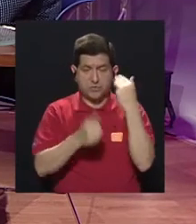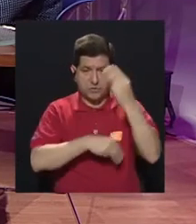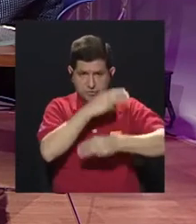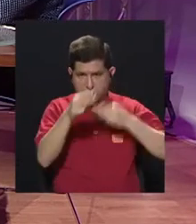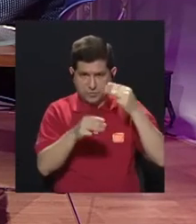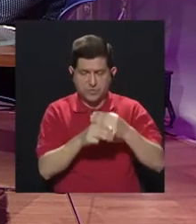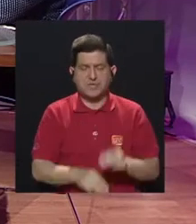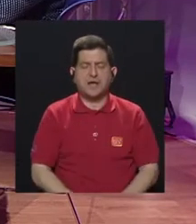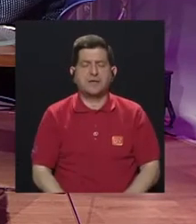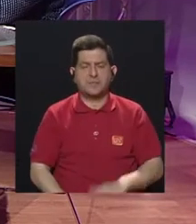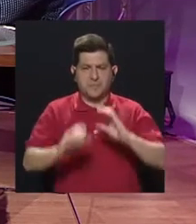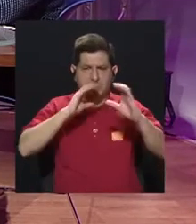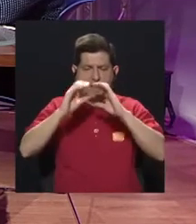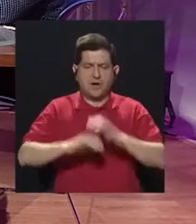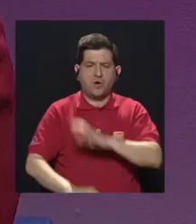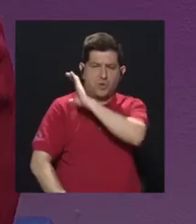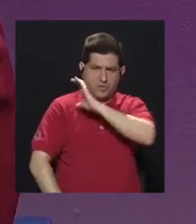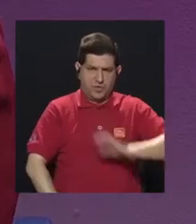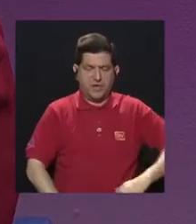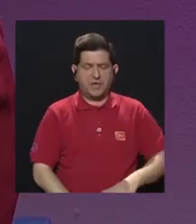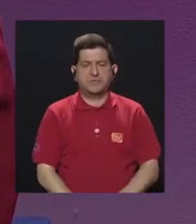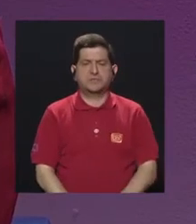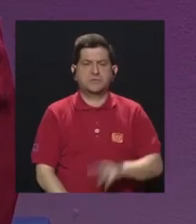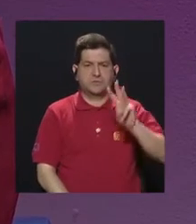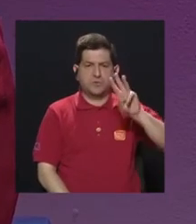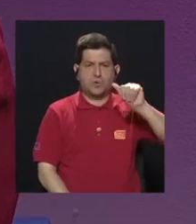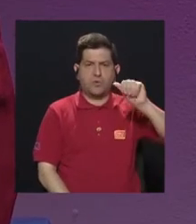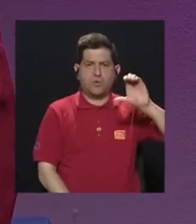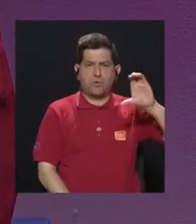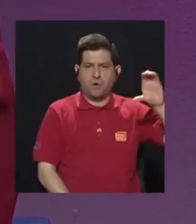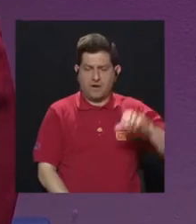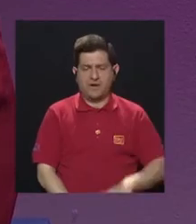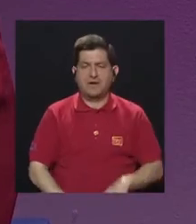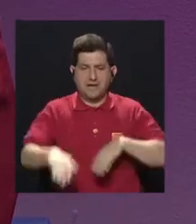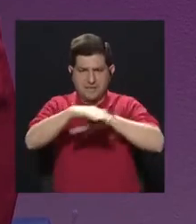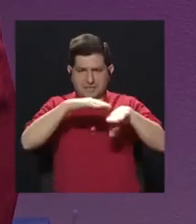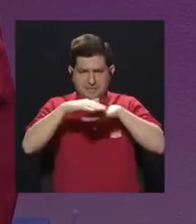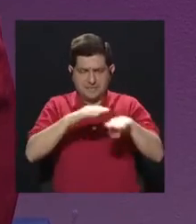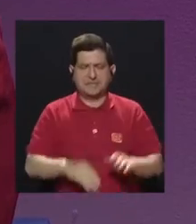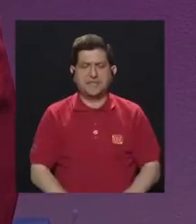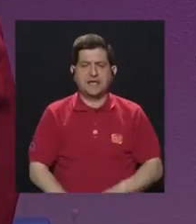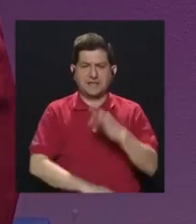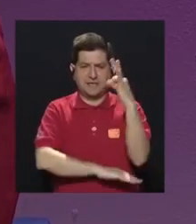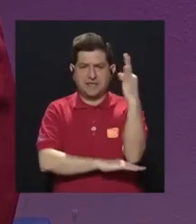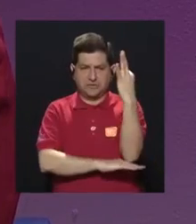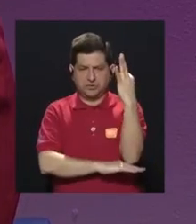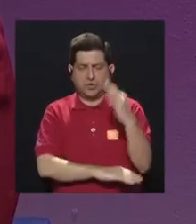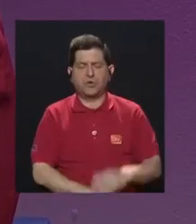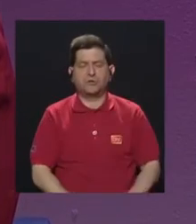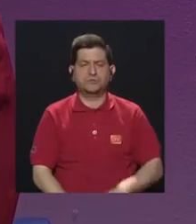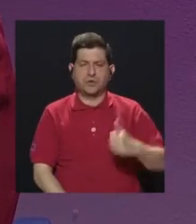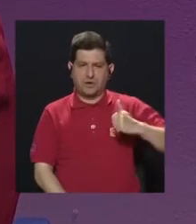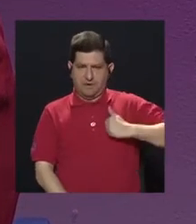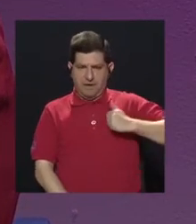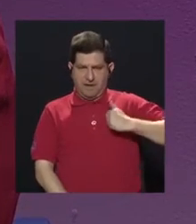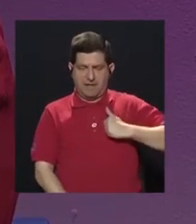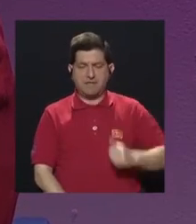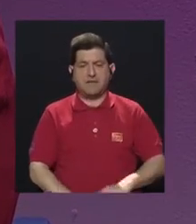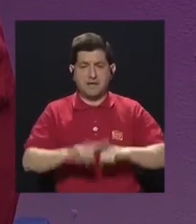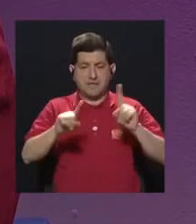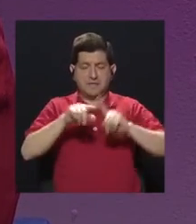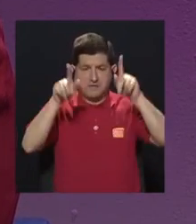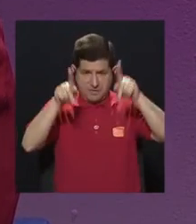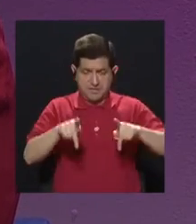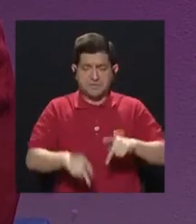wacc tiene sede en toronto canadá y algunas personas hacemos parte de esta iniciativa a pesar de su